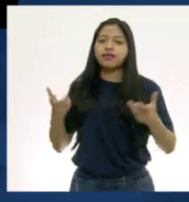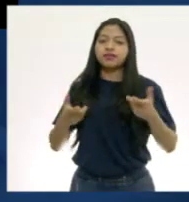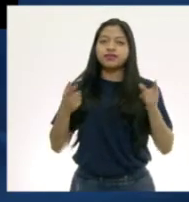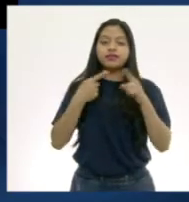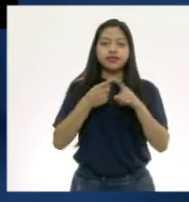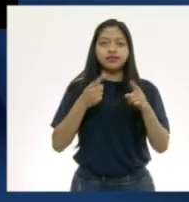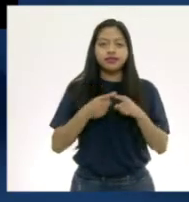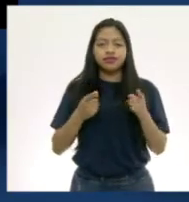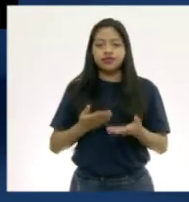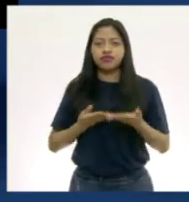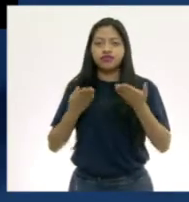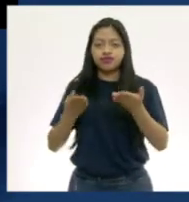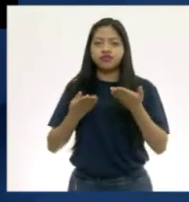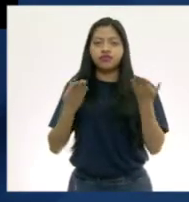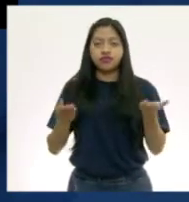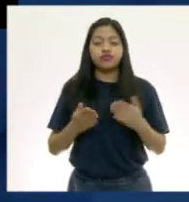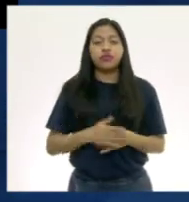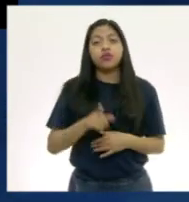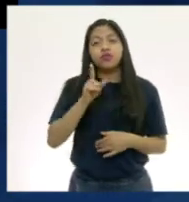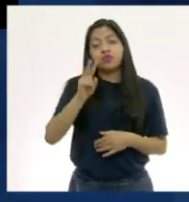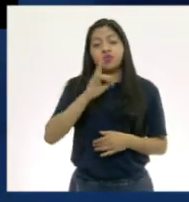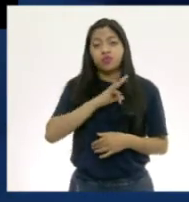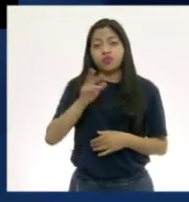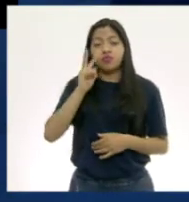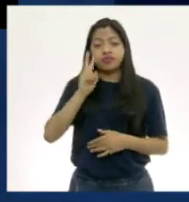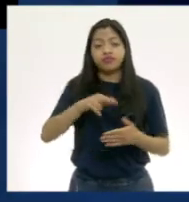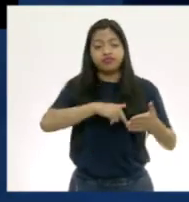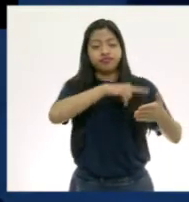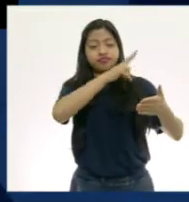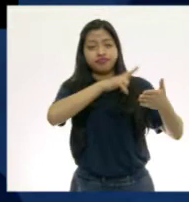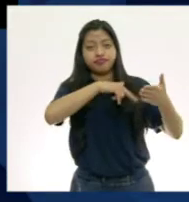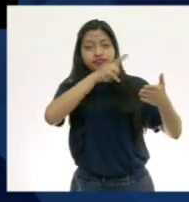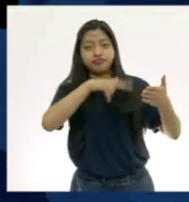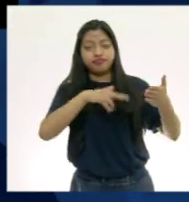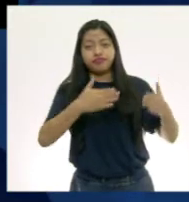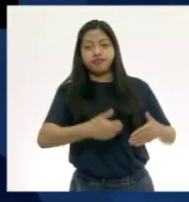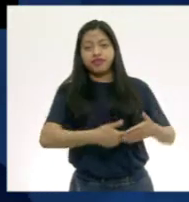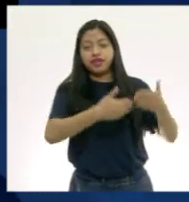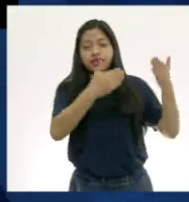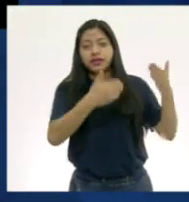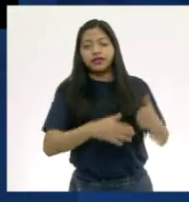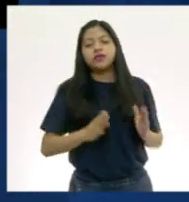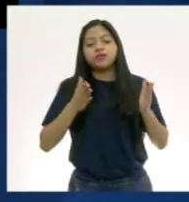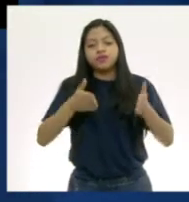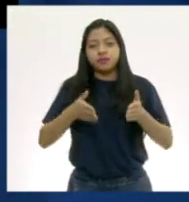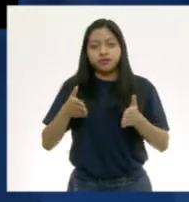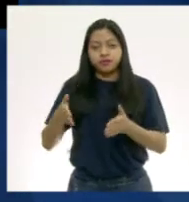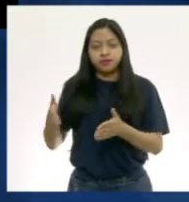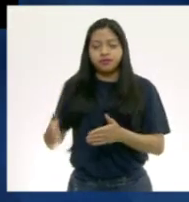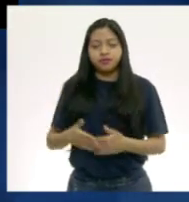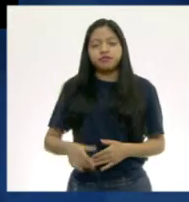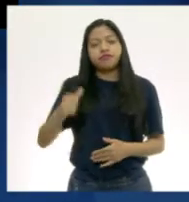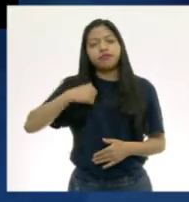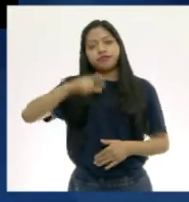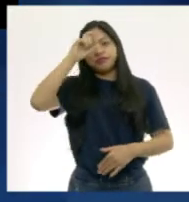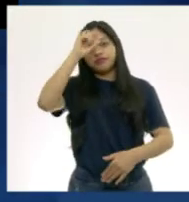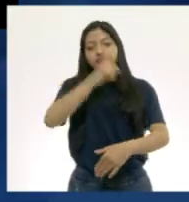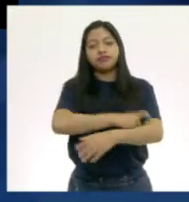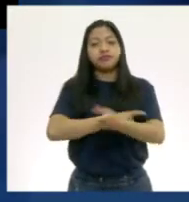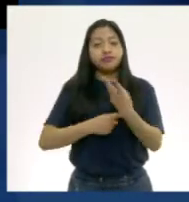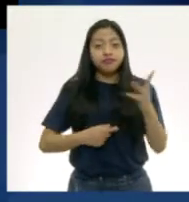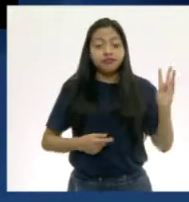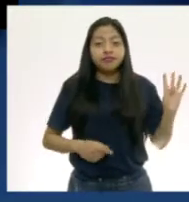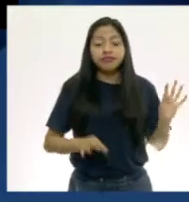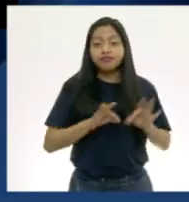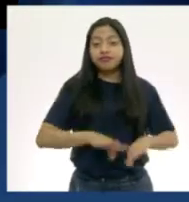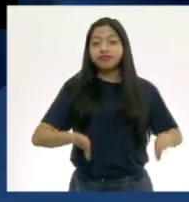cuales los podemos reconstruir gracias a las pinturas murales, a los diferentes ajuares funerarios. Y bueno, para los antiguos egipcios lo más